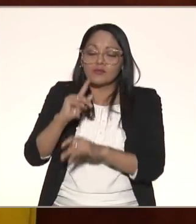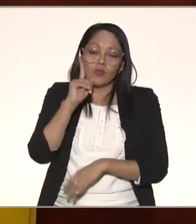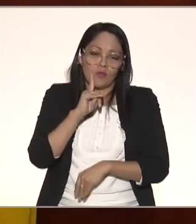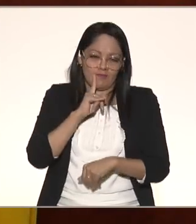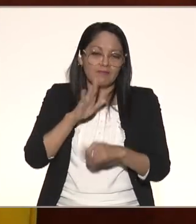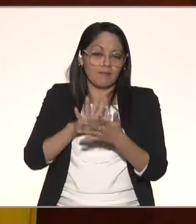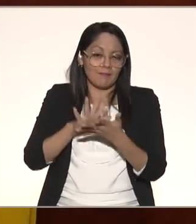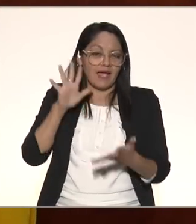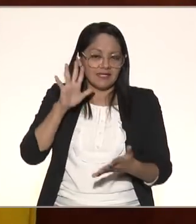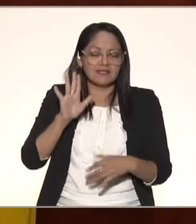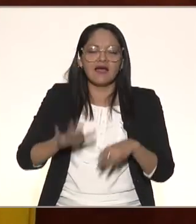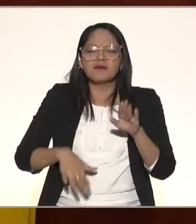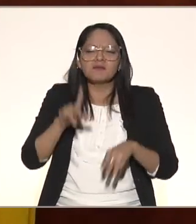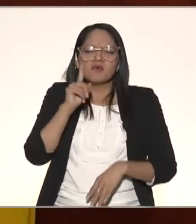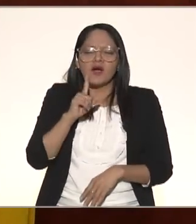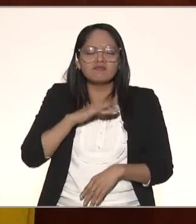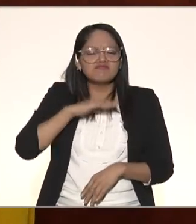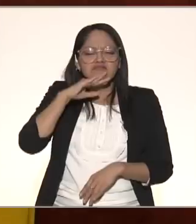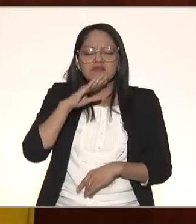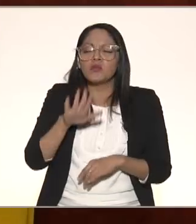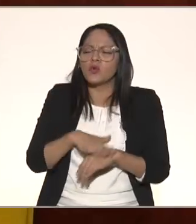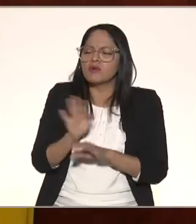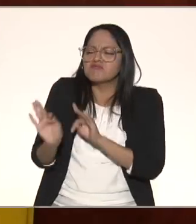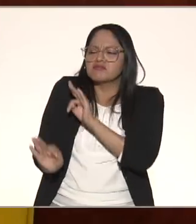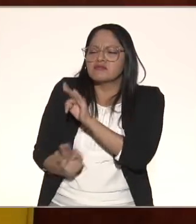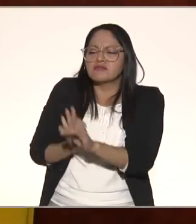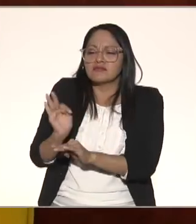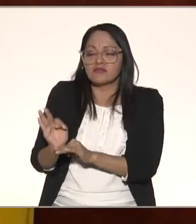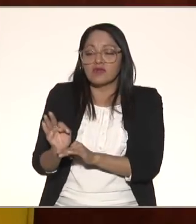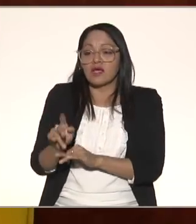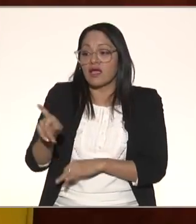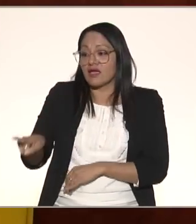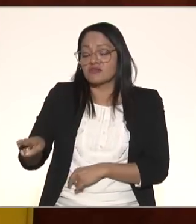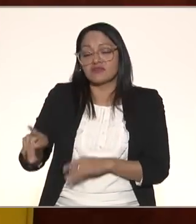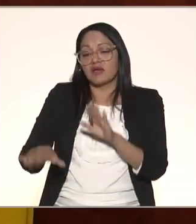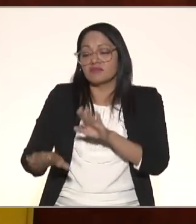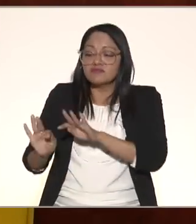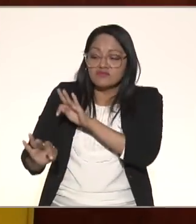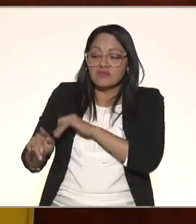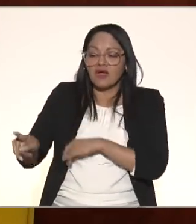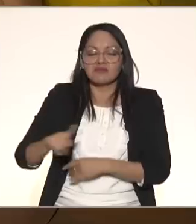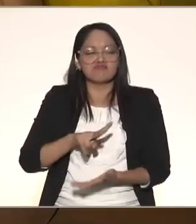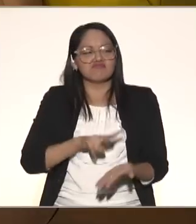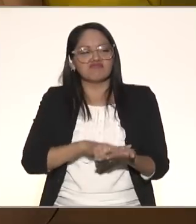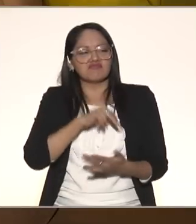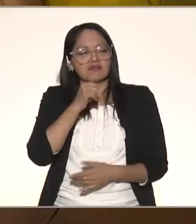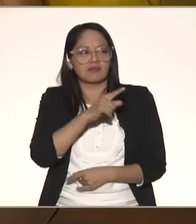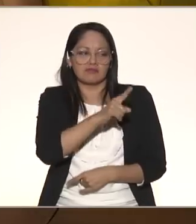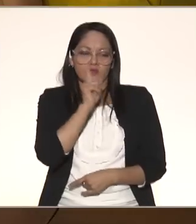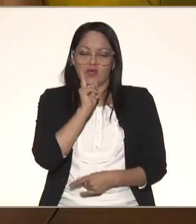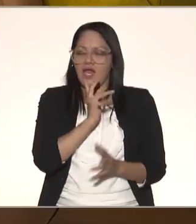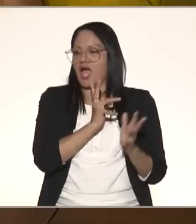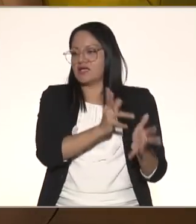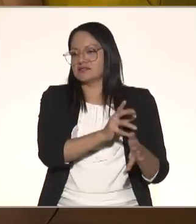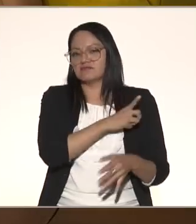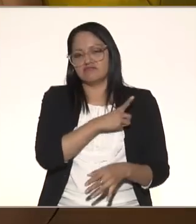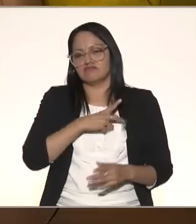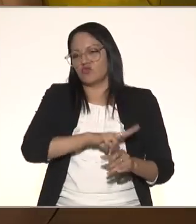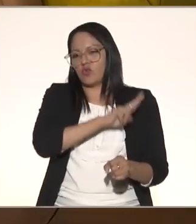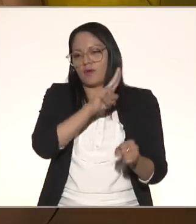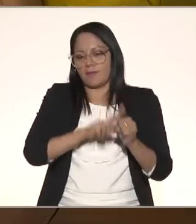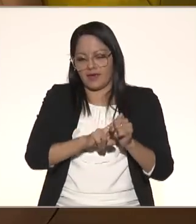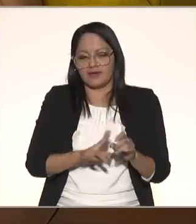lo hacen sin darse cuenta por lo mismo quienes reciben todo esto no lo valoran porque piensan que es algo normal también